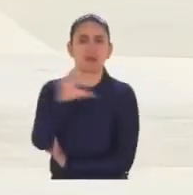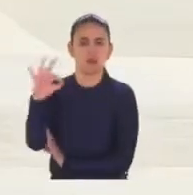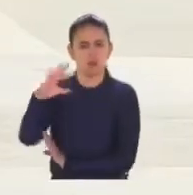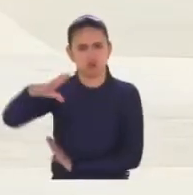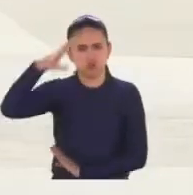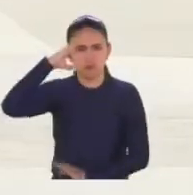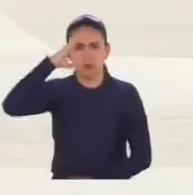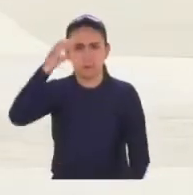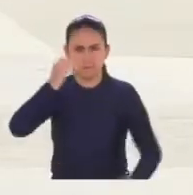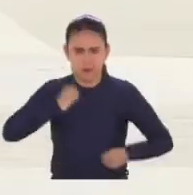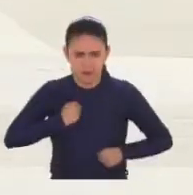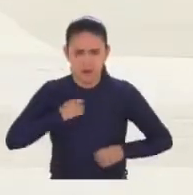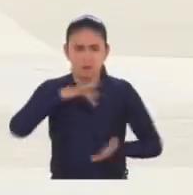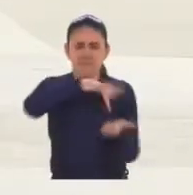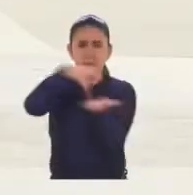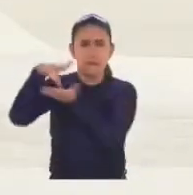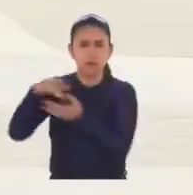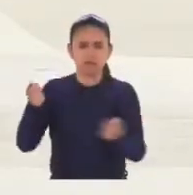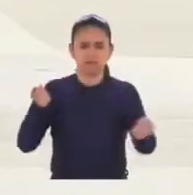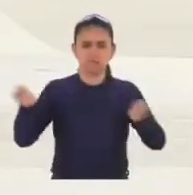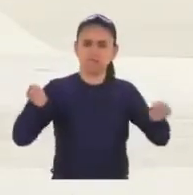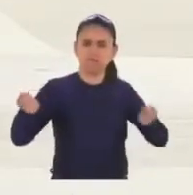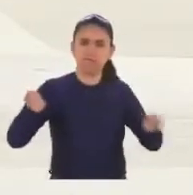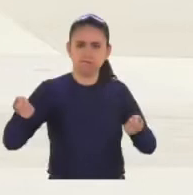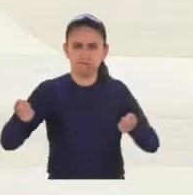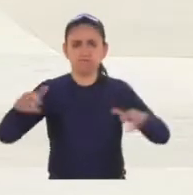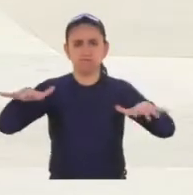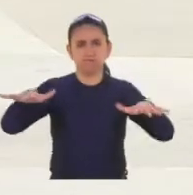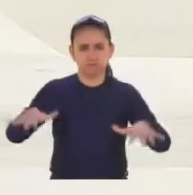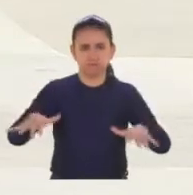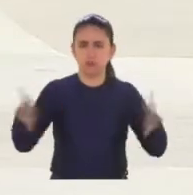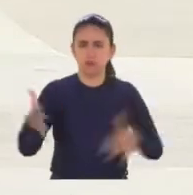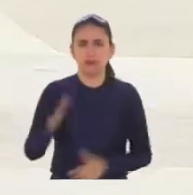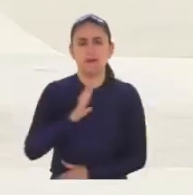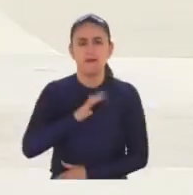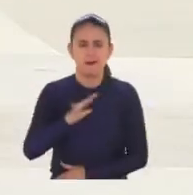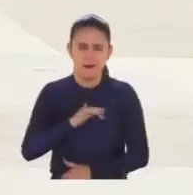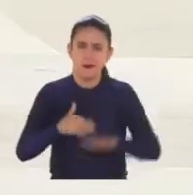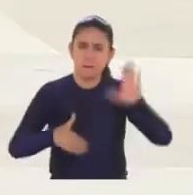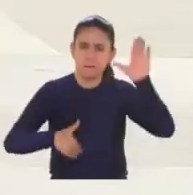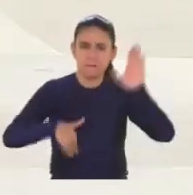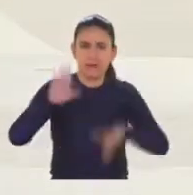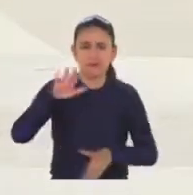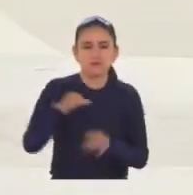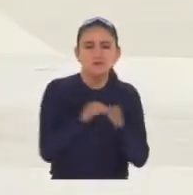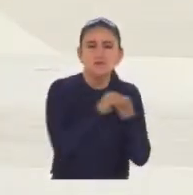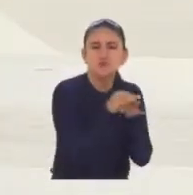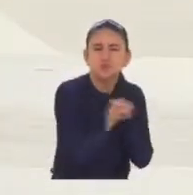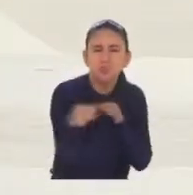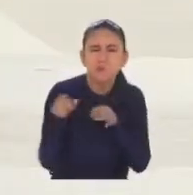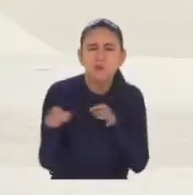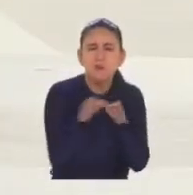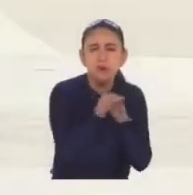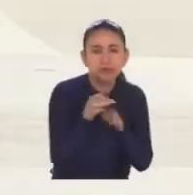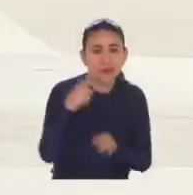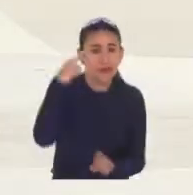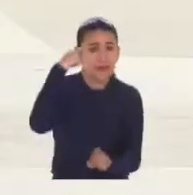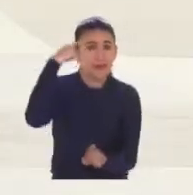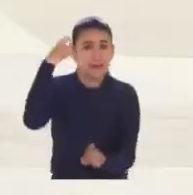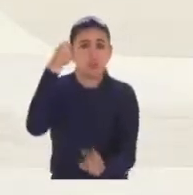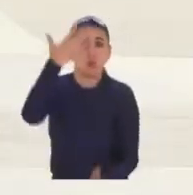y acompañarán los operativos de control en toda la región, especialmente en esos municipios que tienen riesgo de